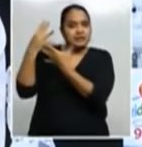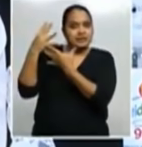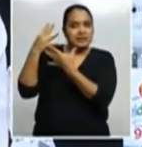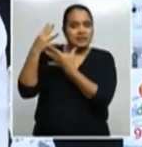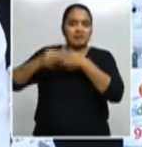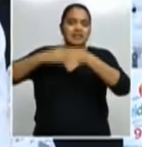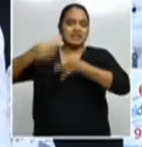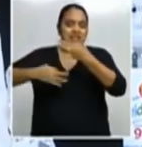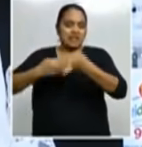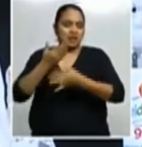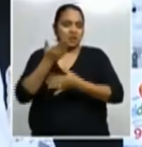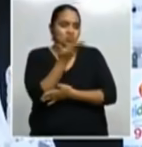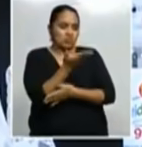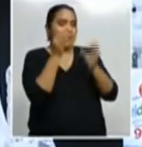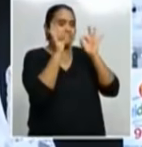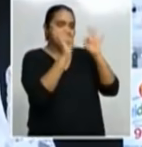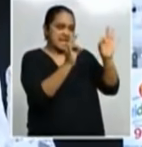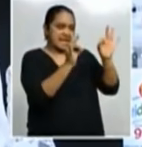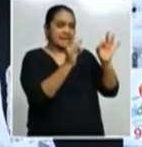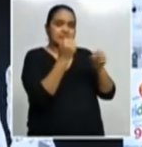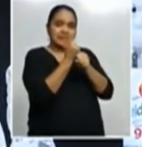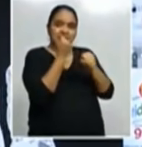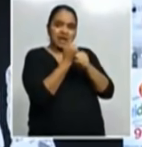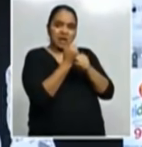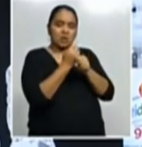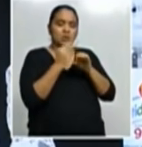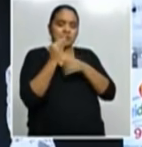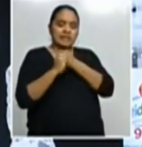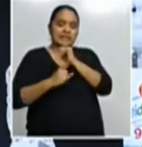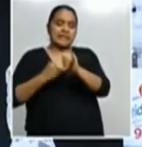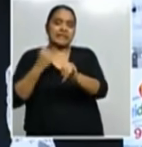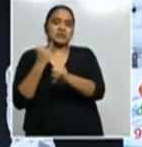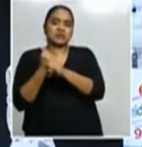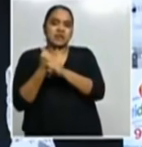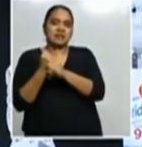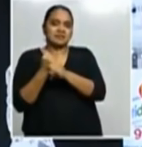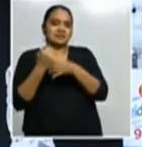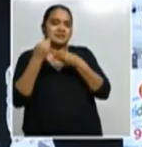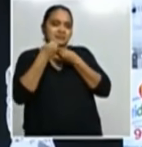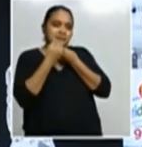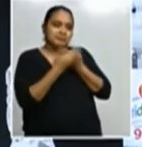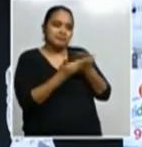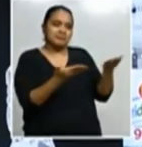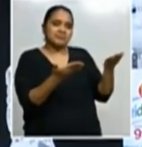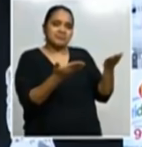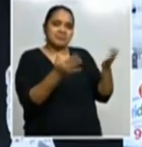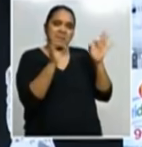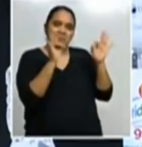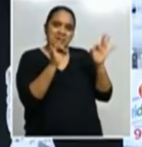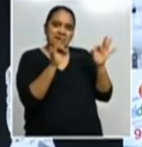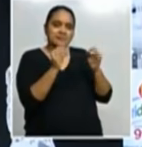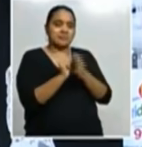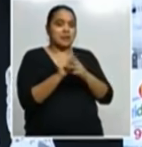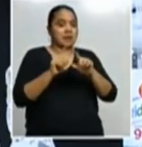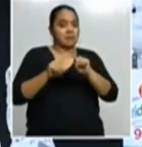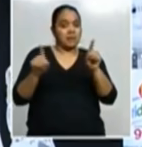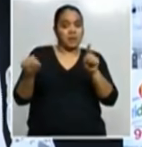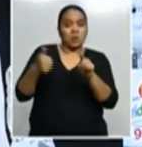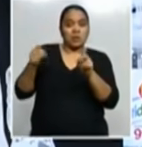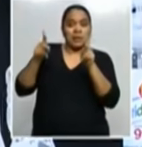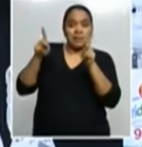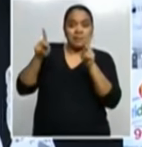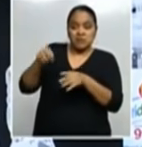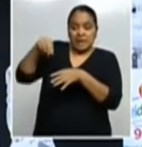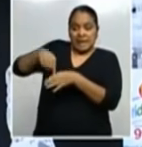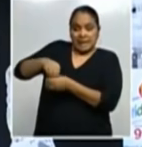felicitaciones, están haciendo bien su trabajo. Y aquí, compatriotas, entiendan también que como nos andan ahí ya en campaña desde ahorita, no